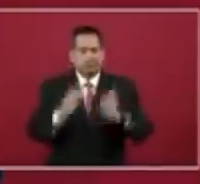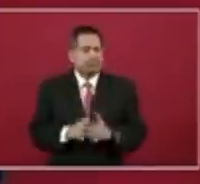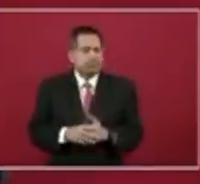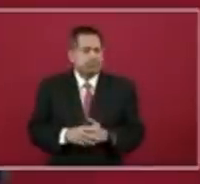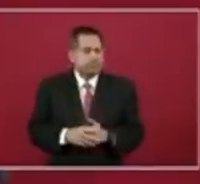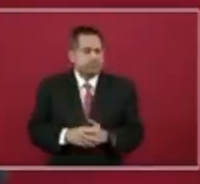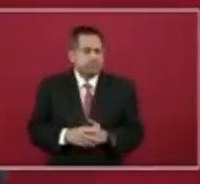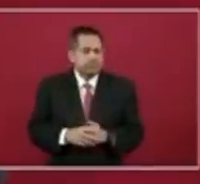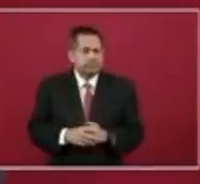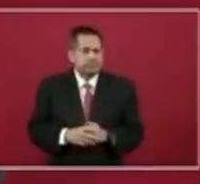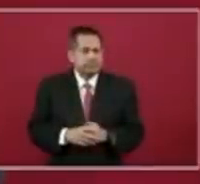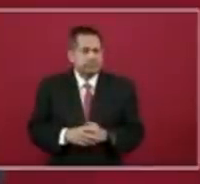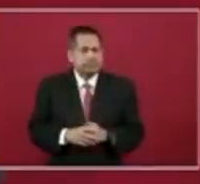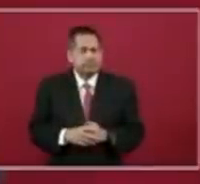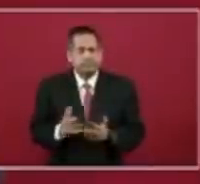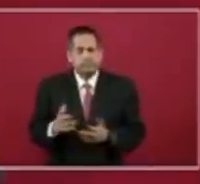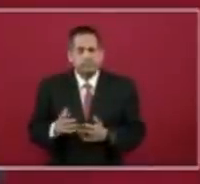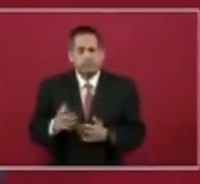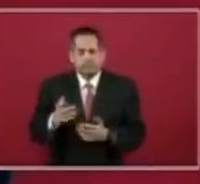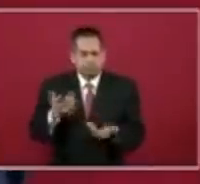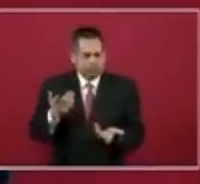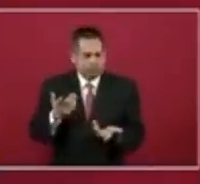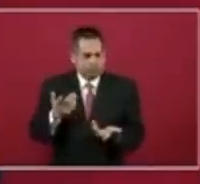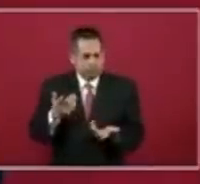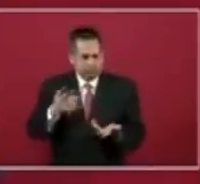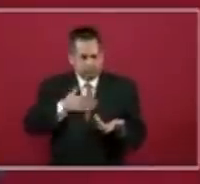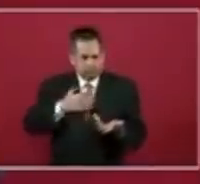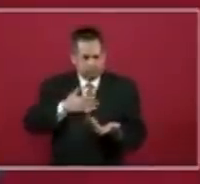es mandar obedeciendo.